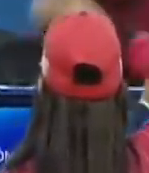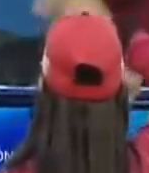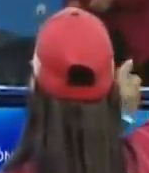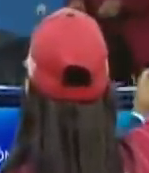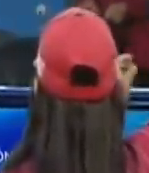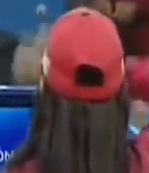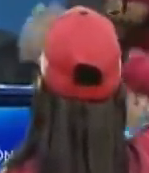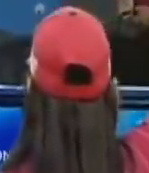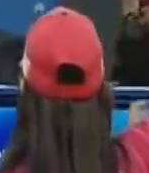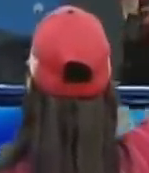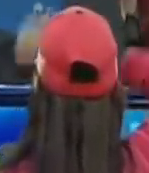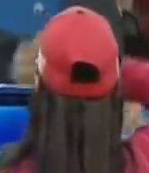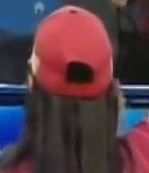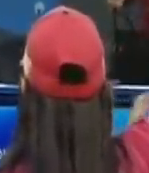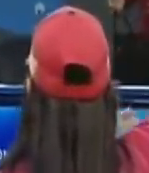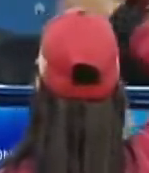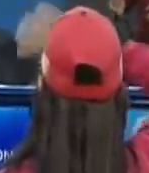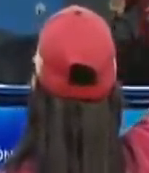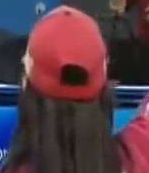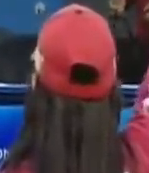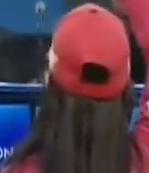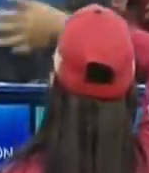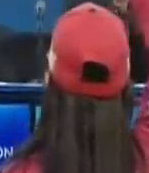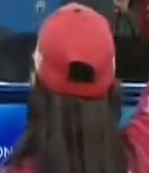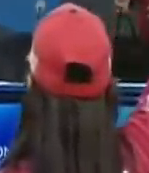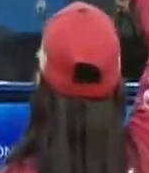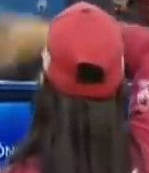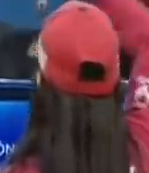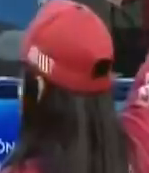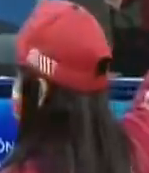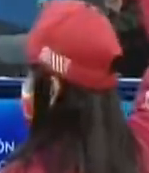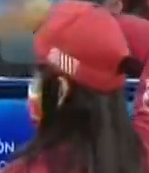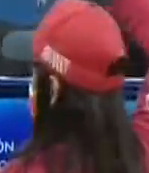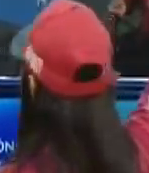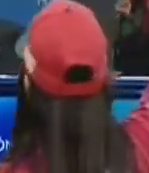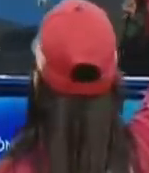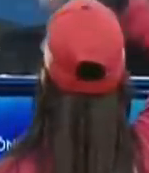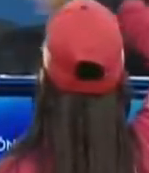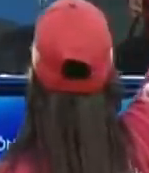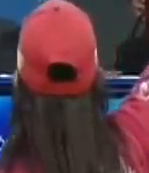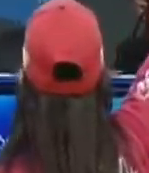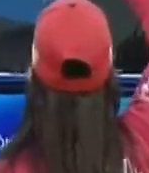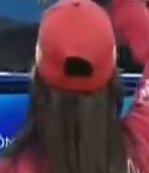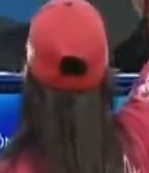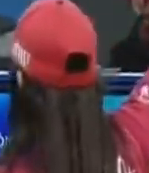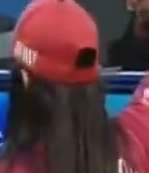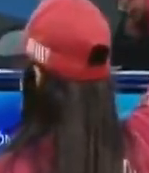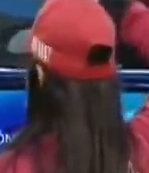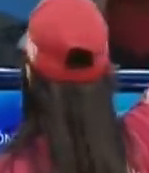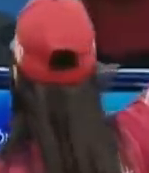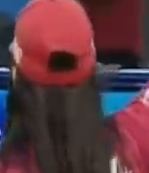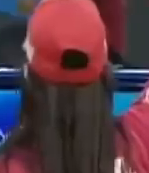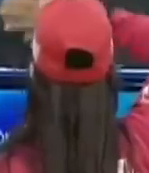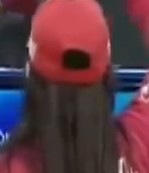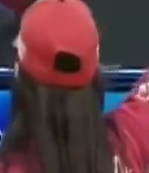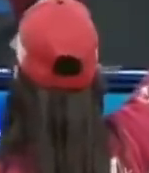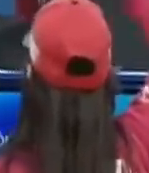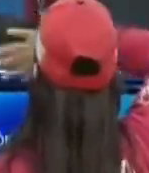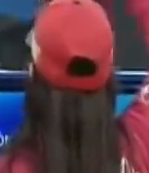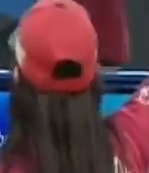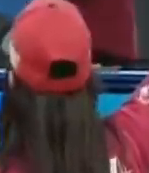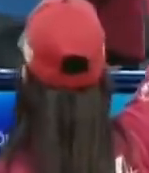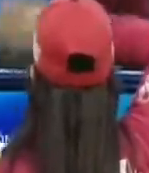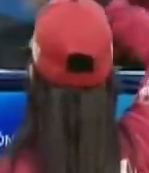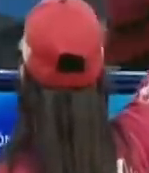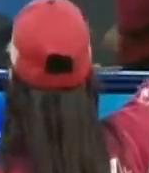regional, la identificación en el territorio de los problemas más sentidos y con ello también las soluciones